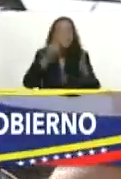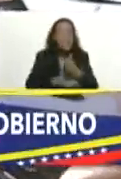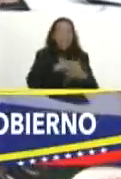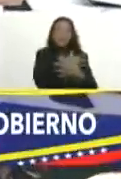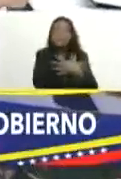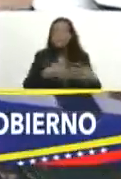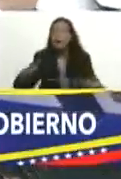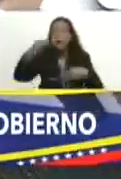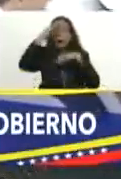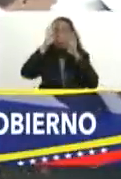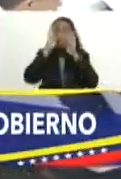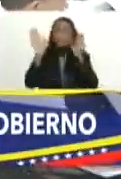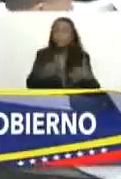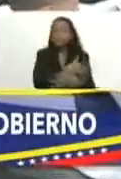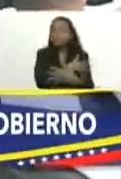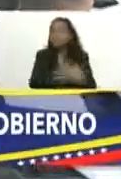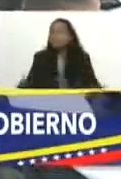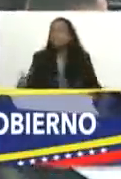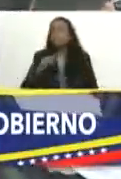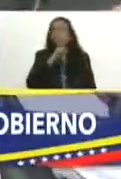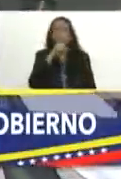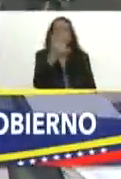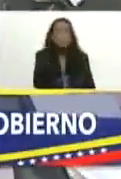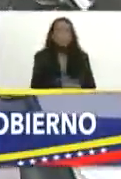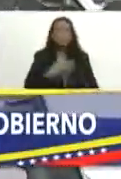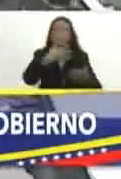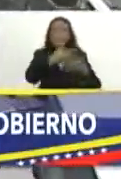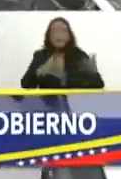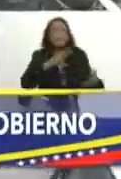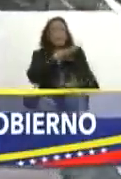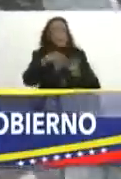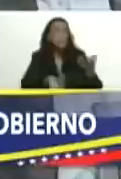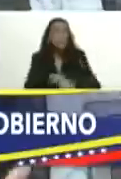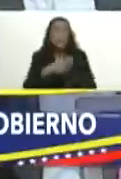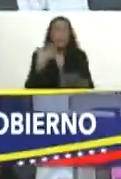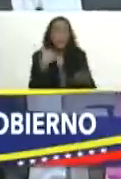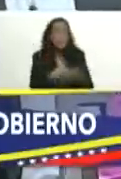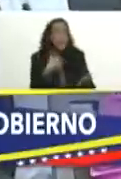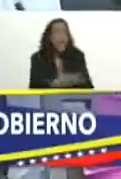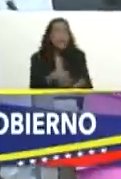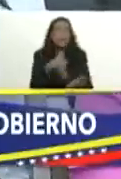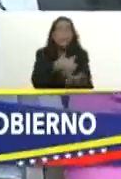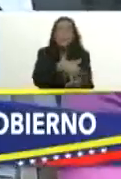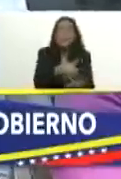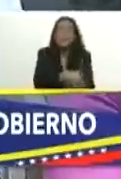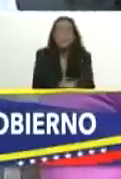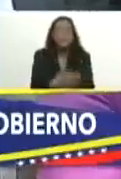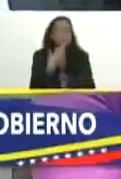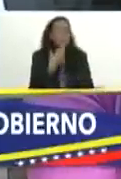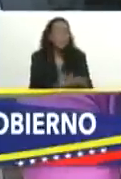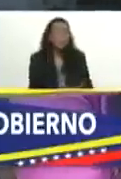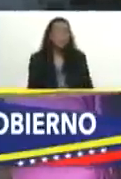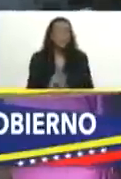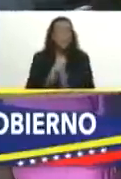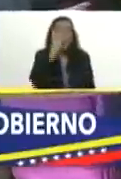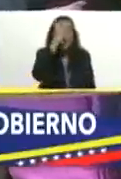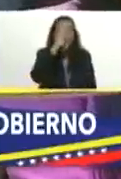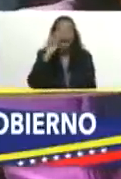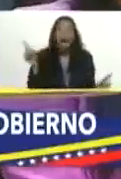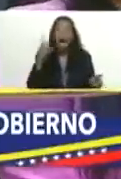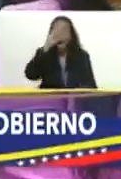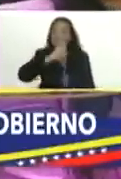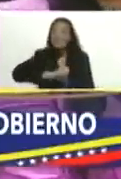miles de denuncias, de pruebas. Hoy estamos en el primer